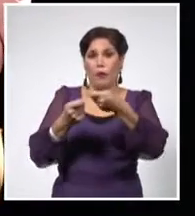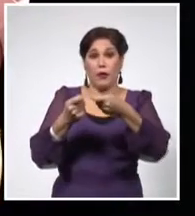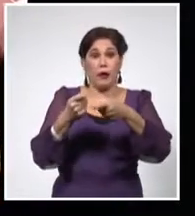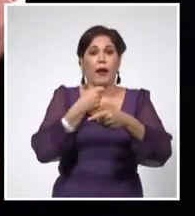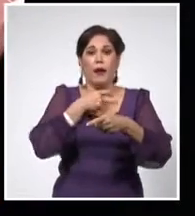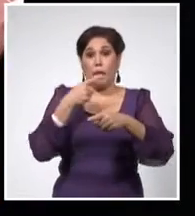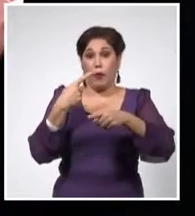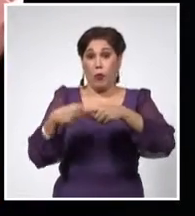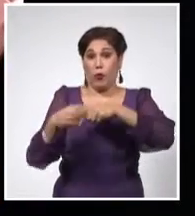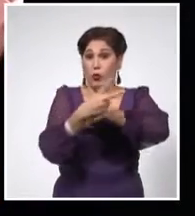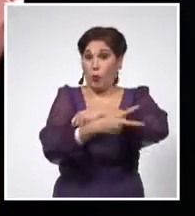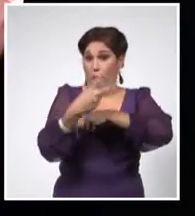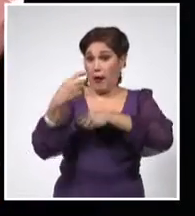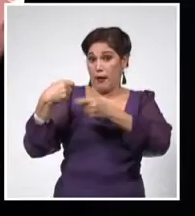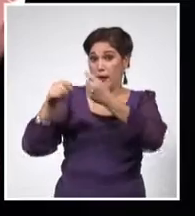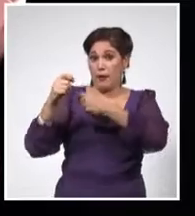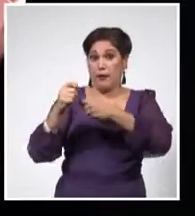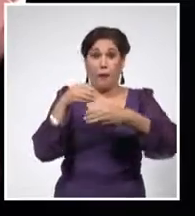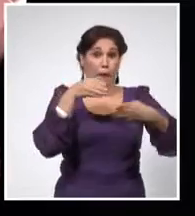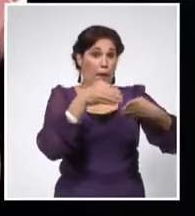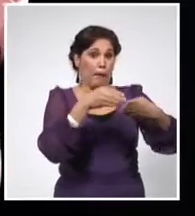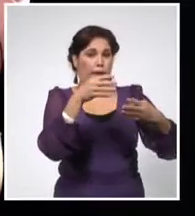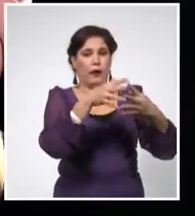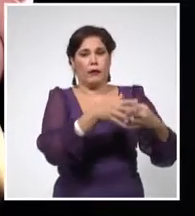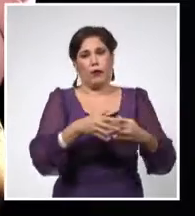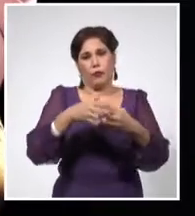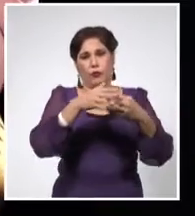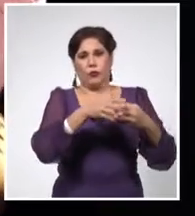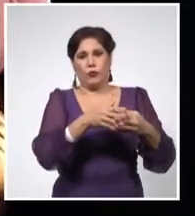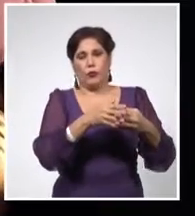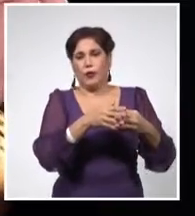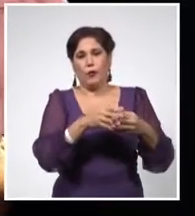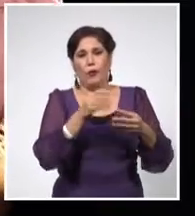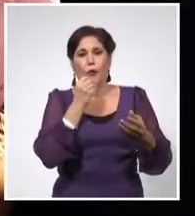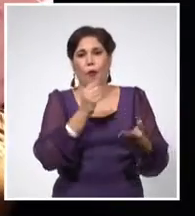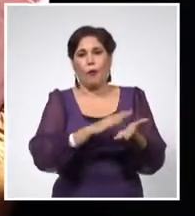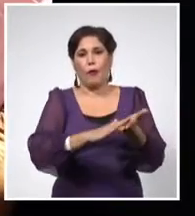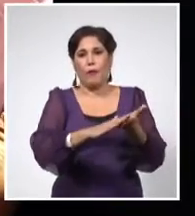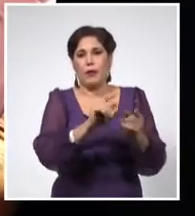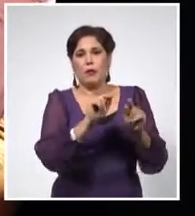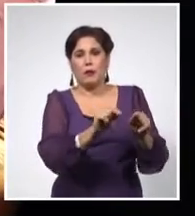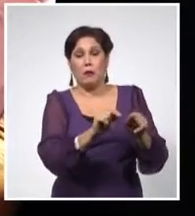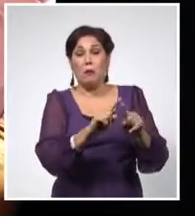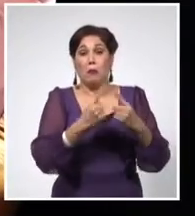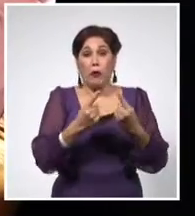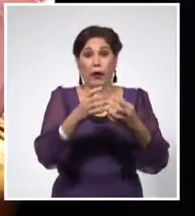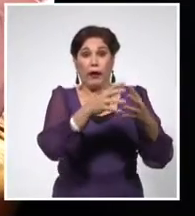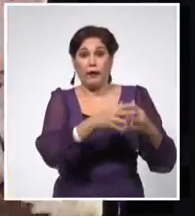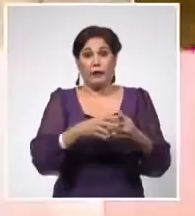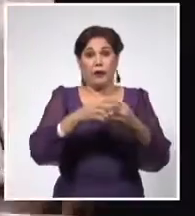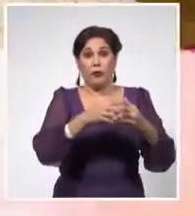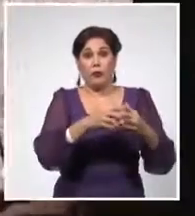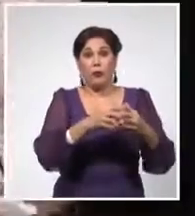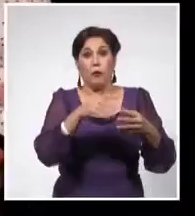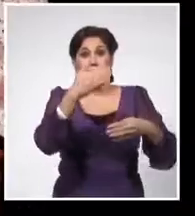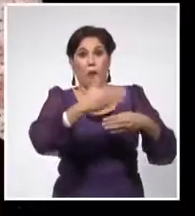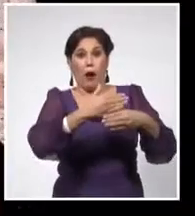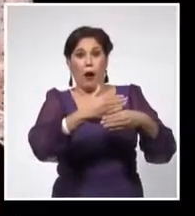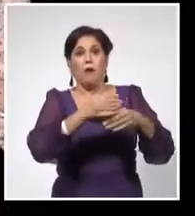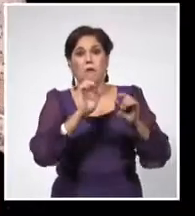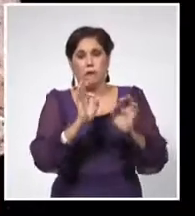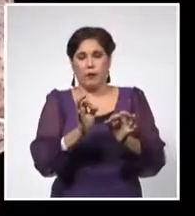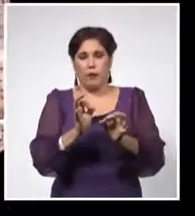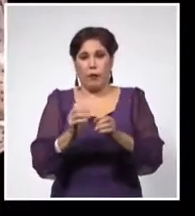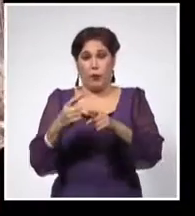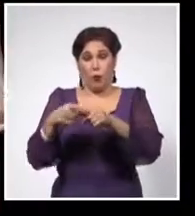otros interlocutores comerciales, otras empresas extranjeras, además de las estadounidenses, con Cuba. Va